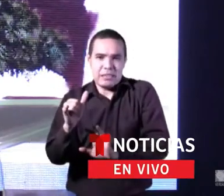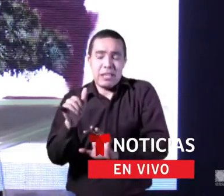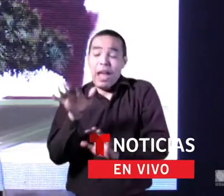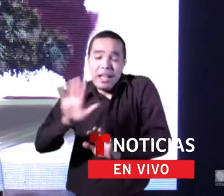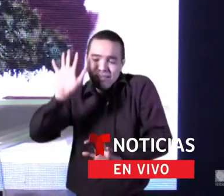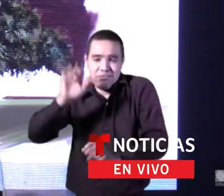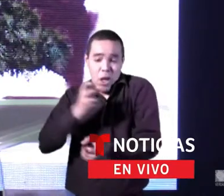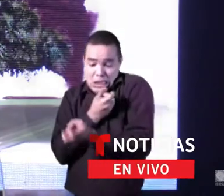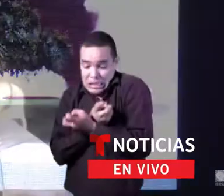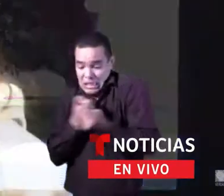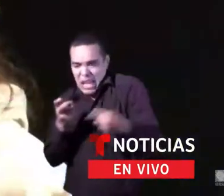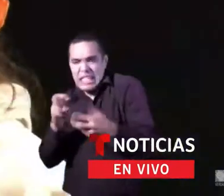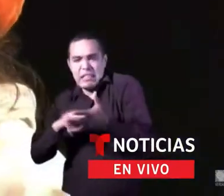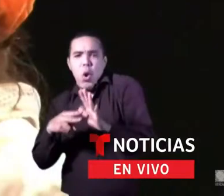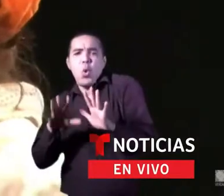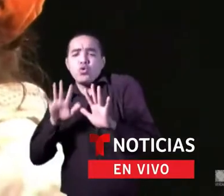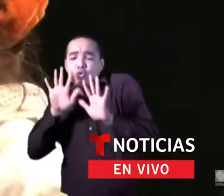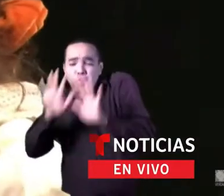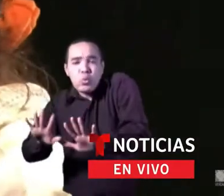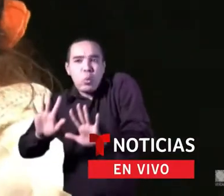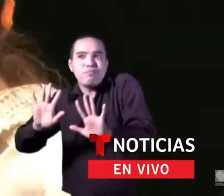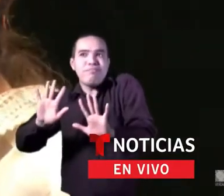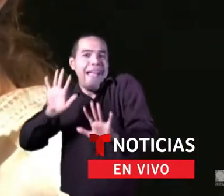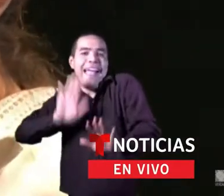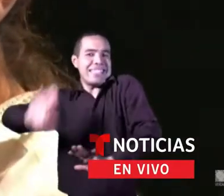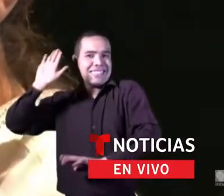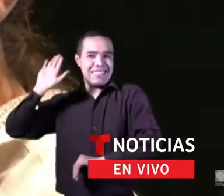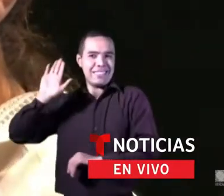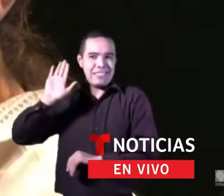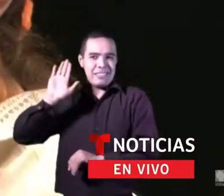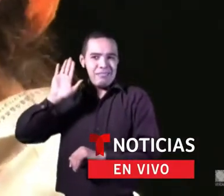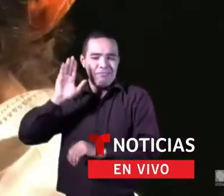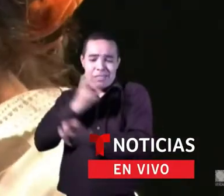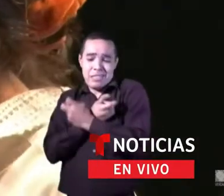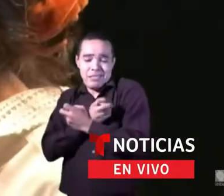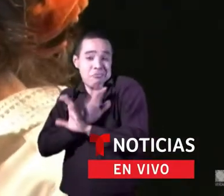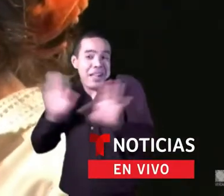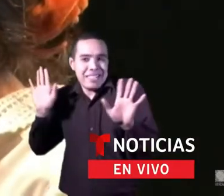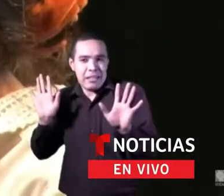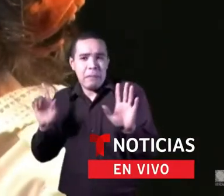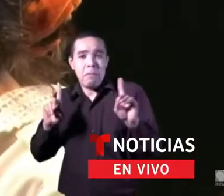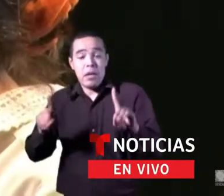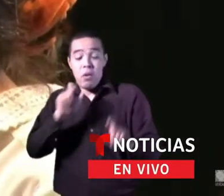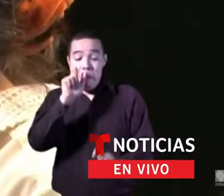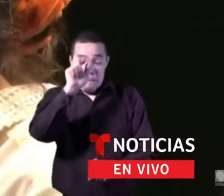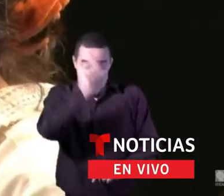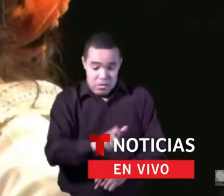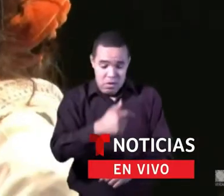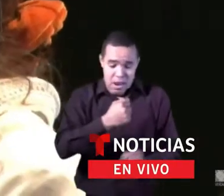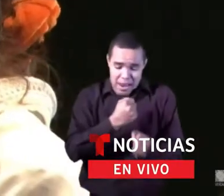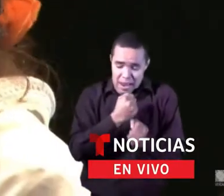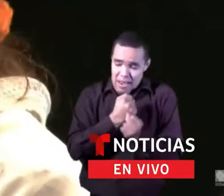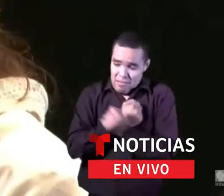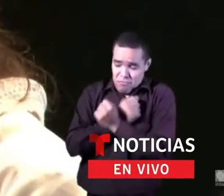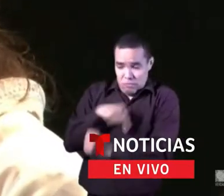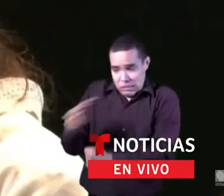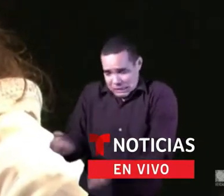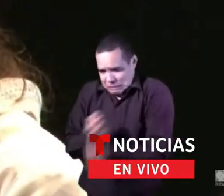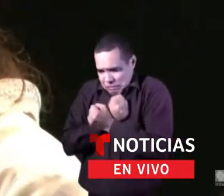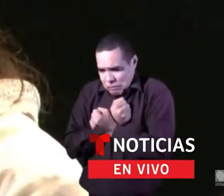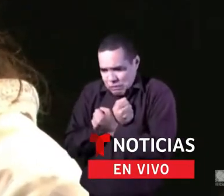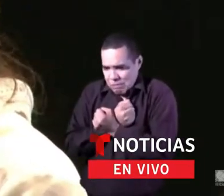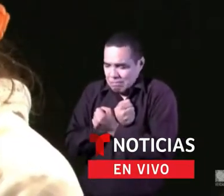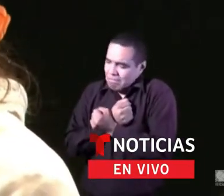huesos pero para quien ama es lo que queda